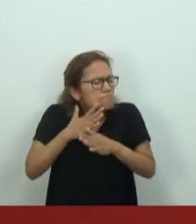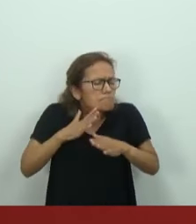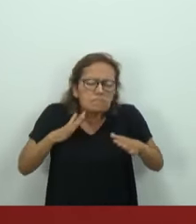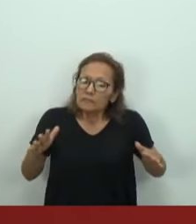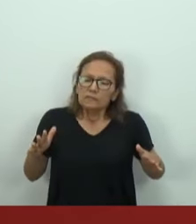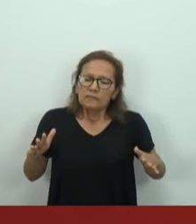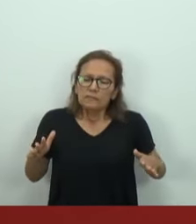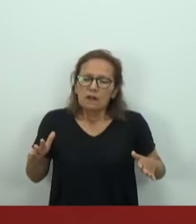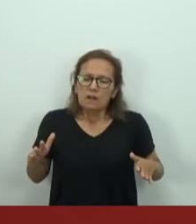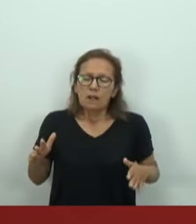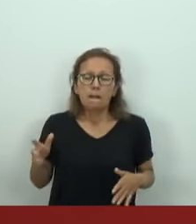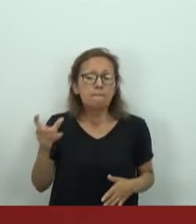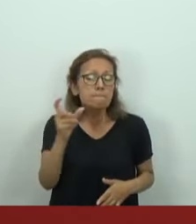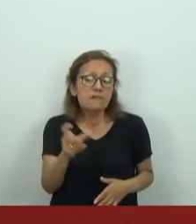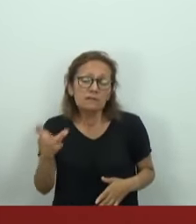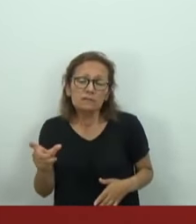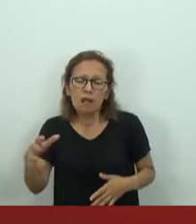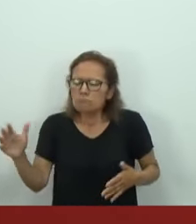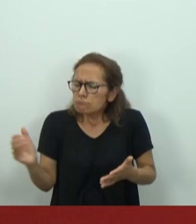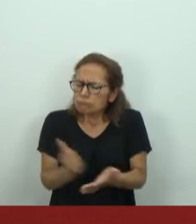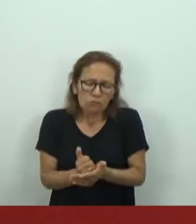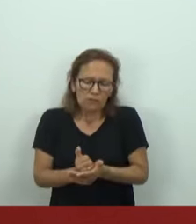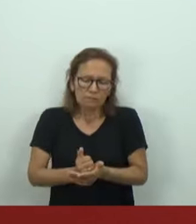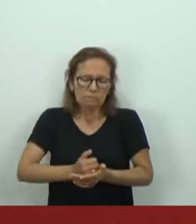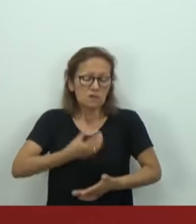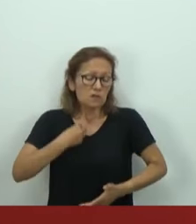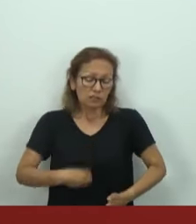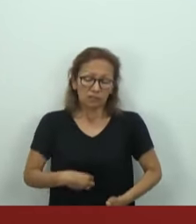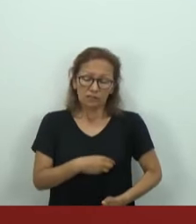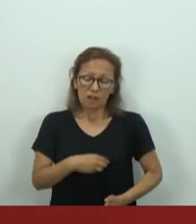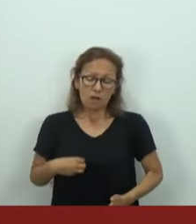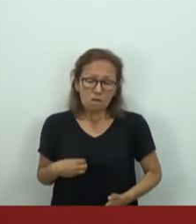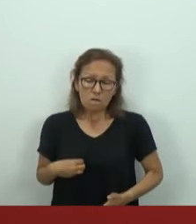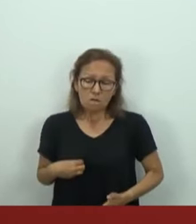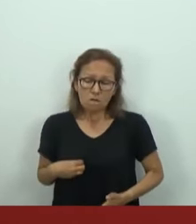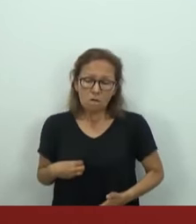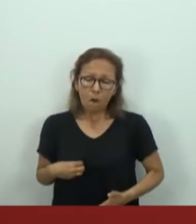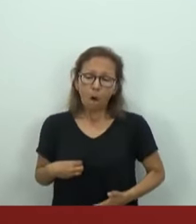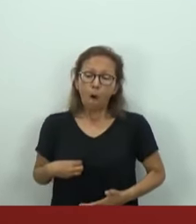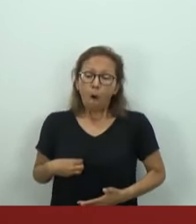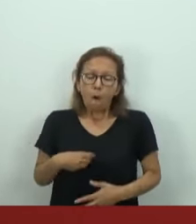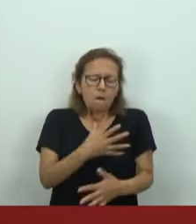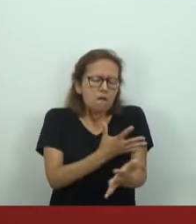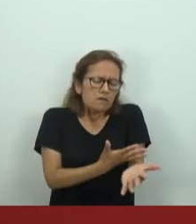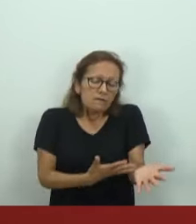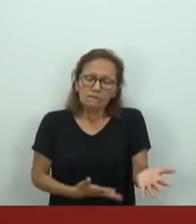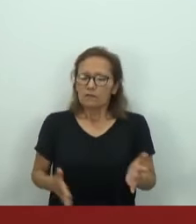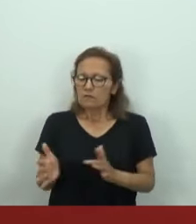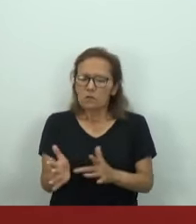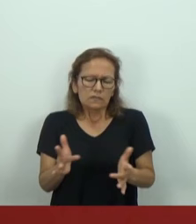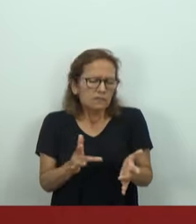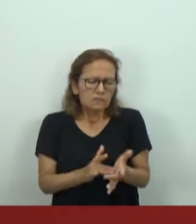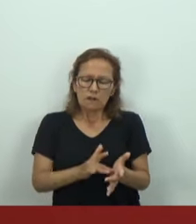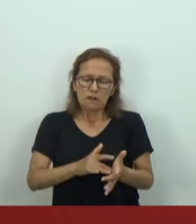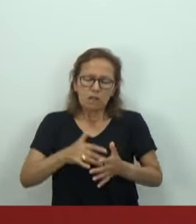persona que se llama cristiano fue lavada con la sangre de Jesucristo.